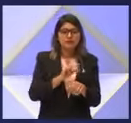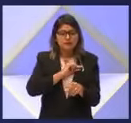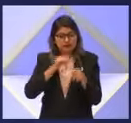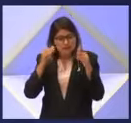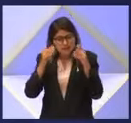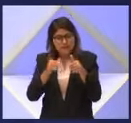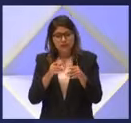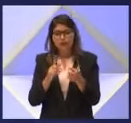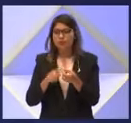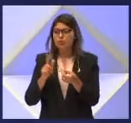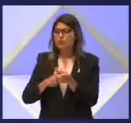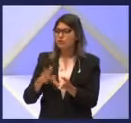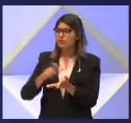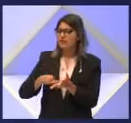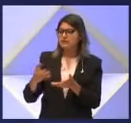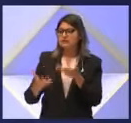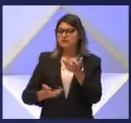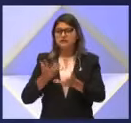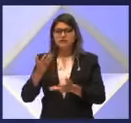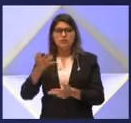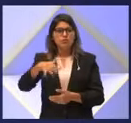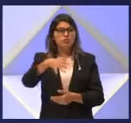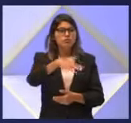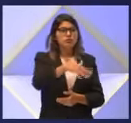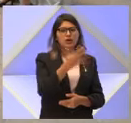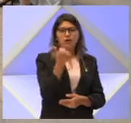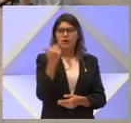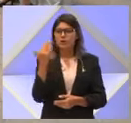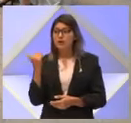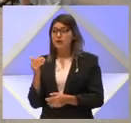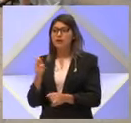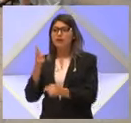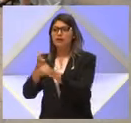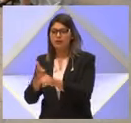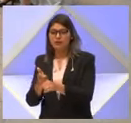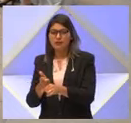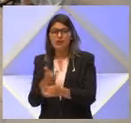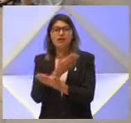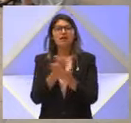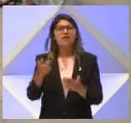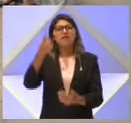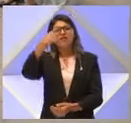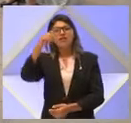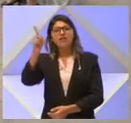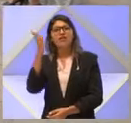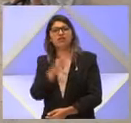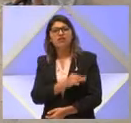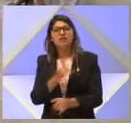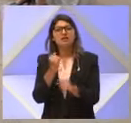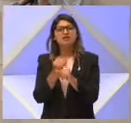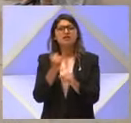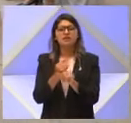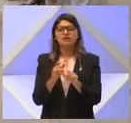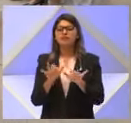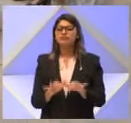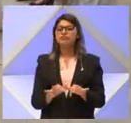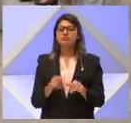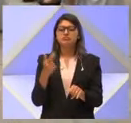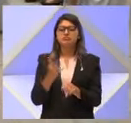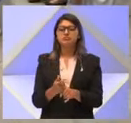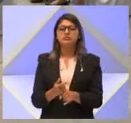conseguir a hoy con unos cuantos clics poder pedirlo a un proveedor en internet y que nos llegue hasta nuestra casa